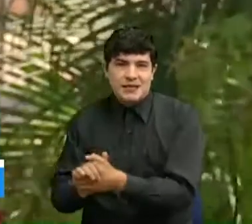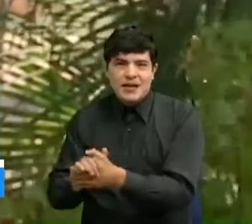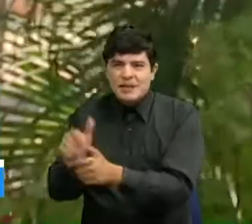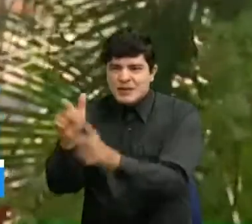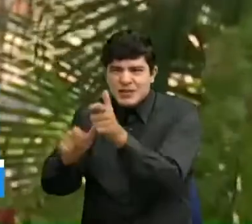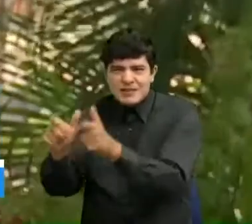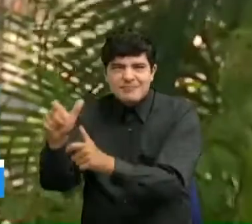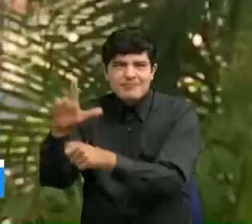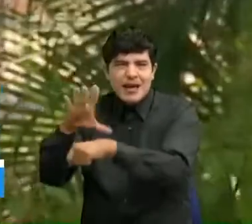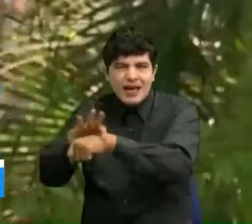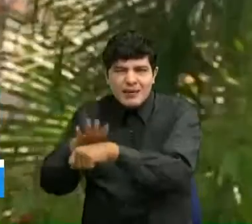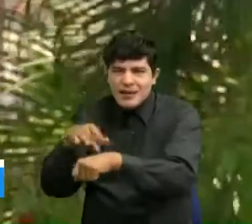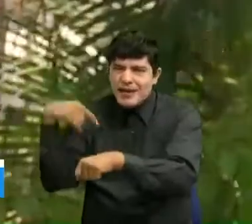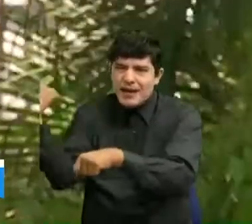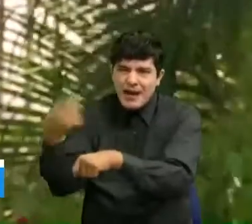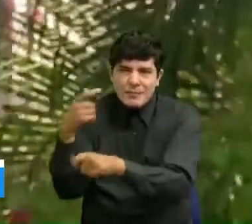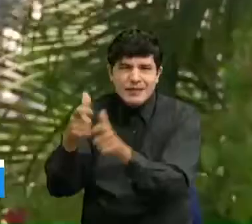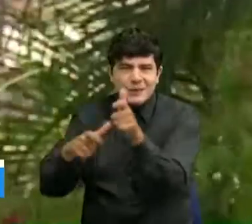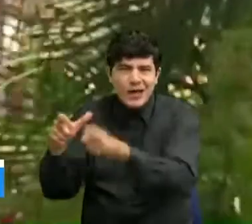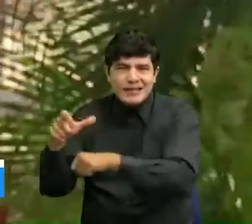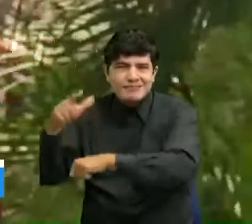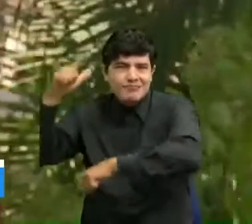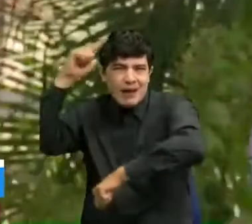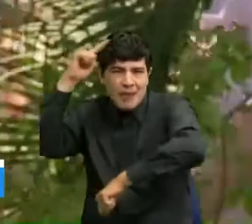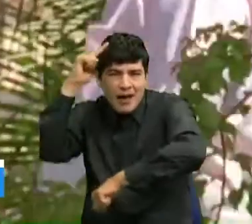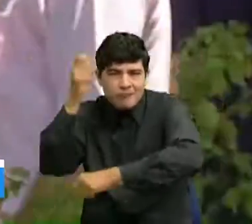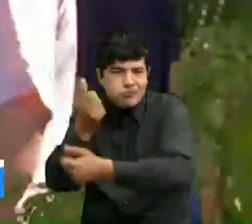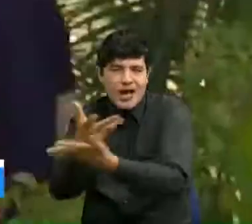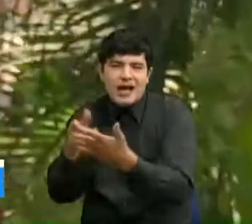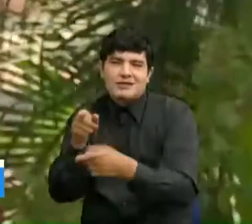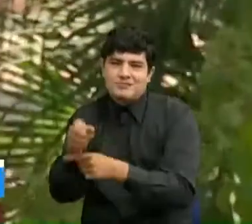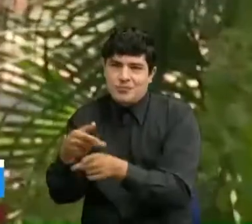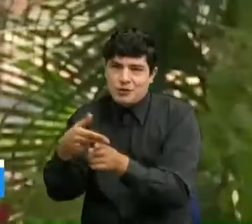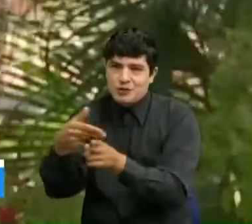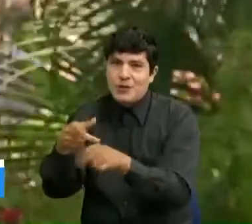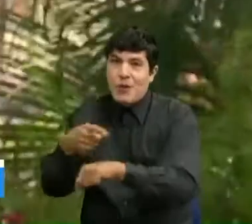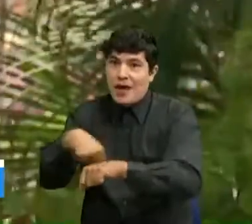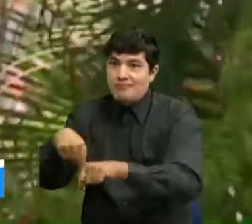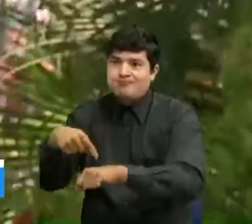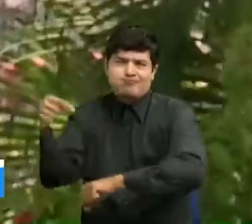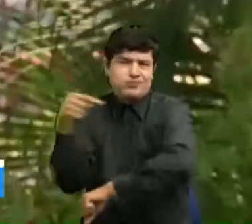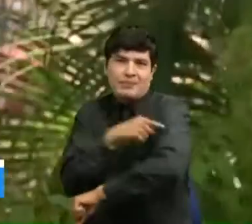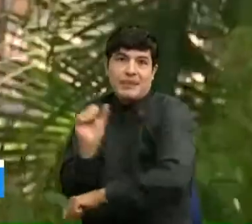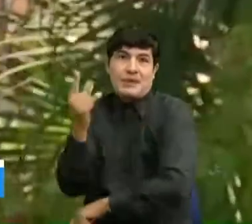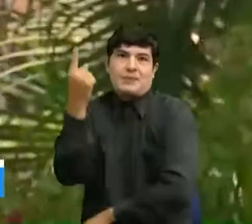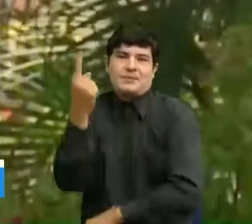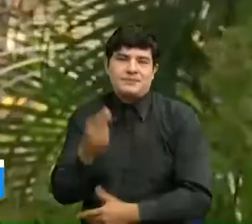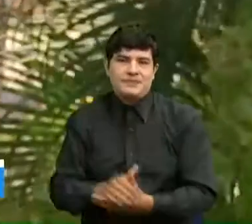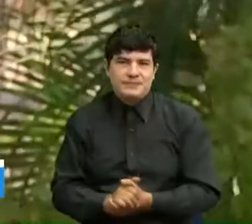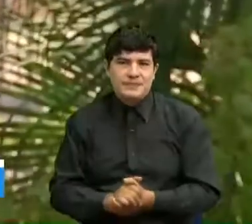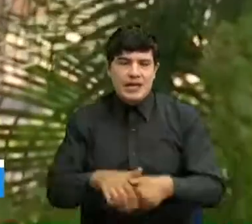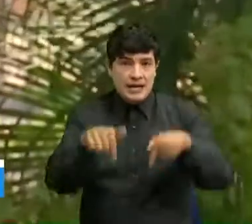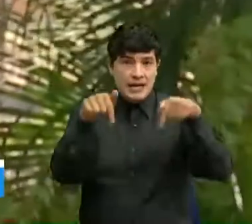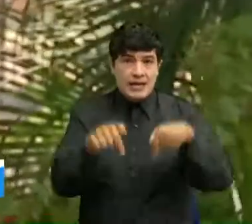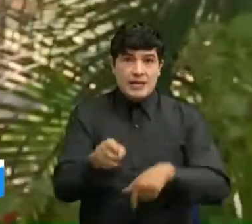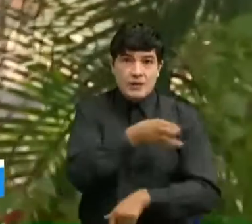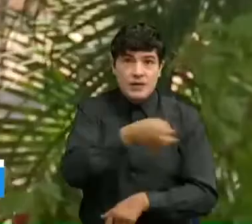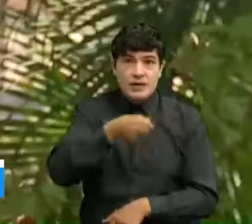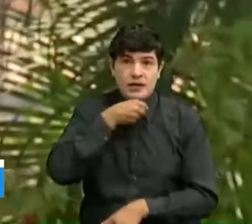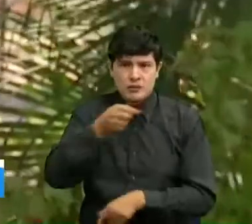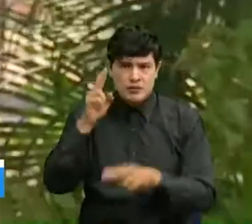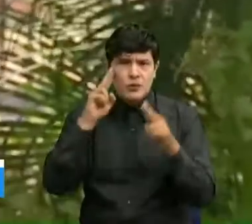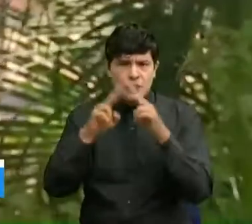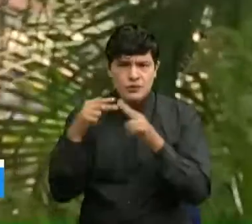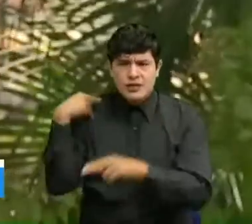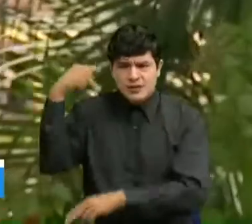quienes recibirán esta vacuna contra el COVID-19 en las próximas horas aquí en la capital norte santandereana. Pues Oriente Noticias conoció la historia de